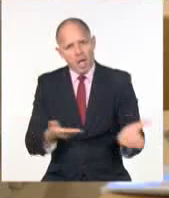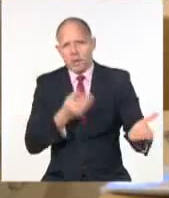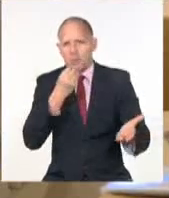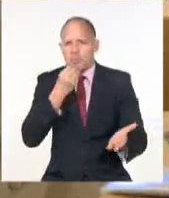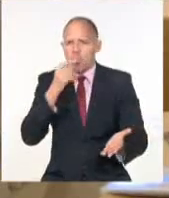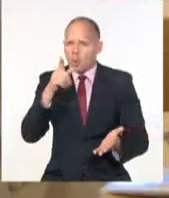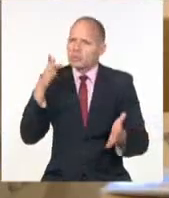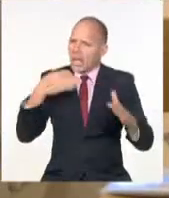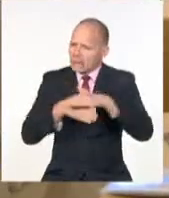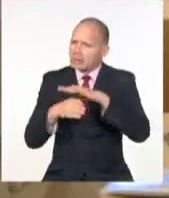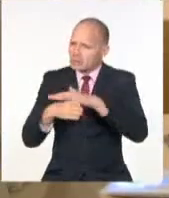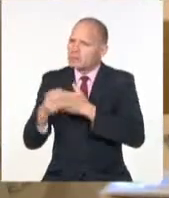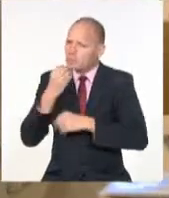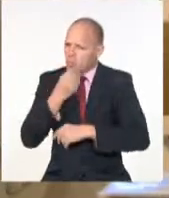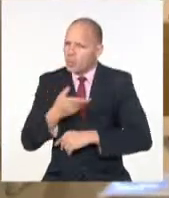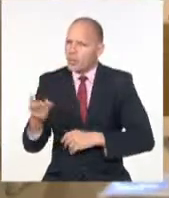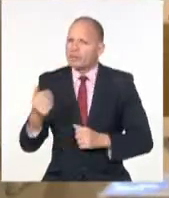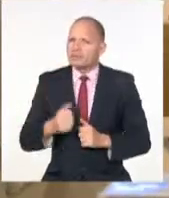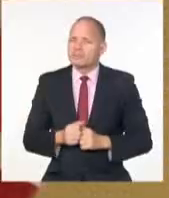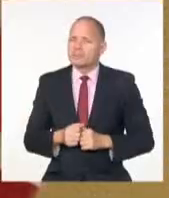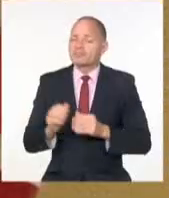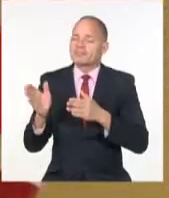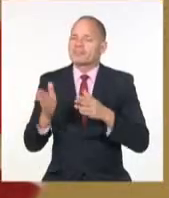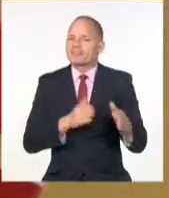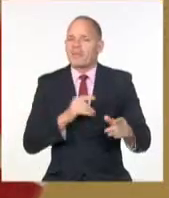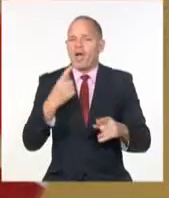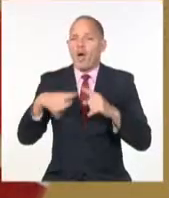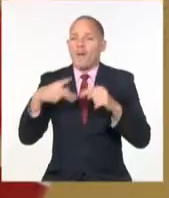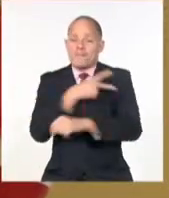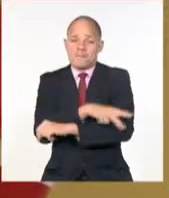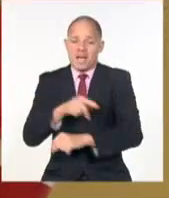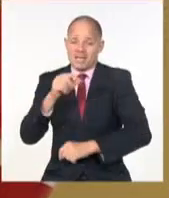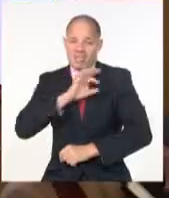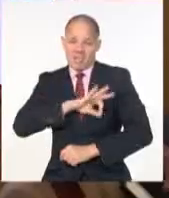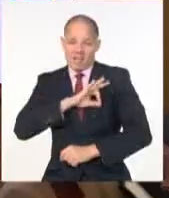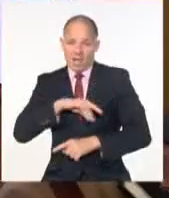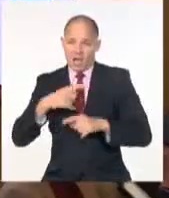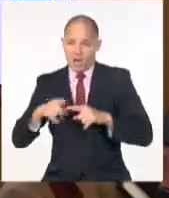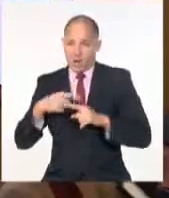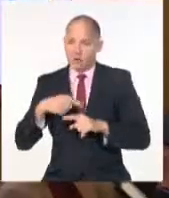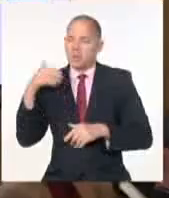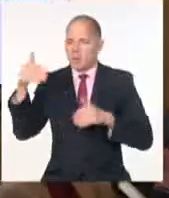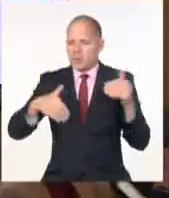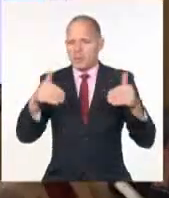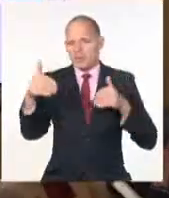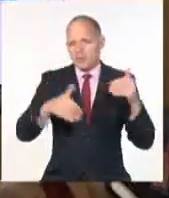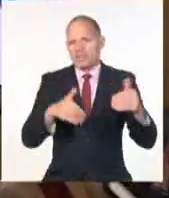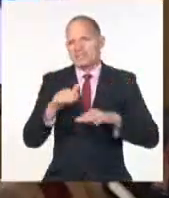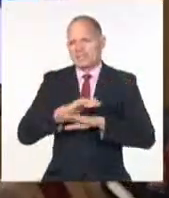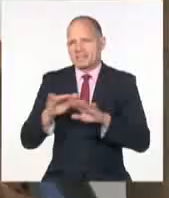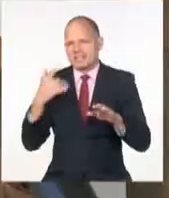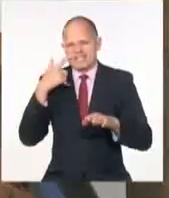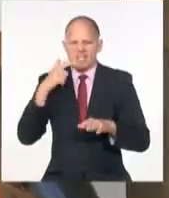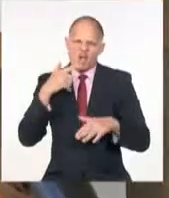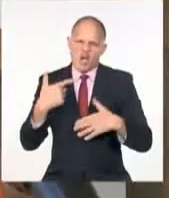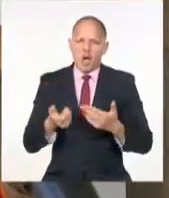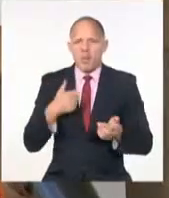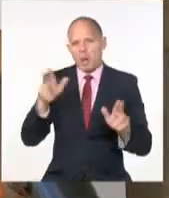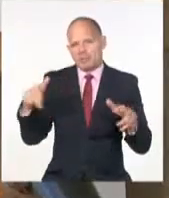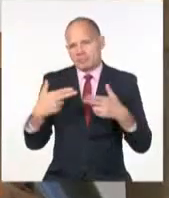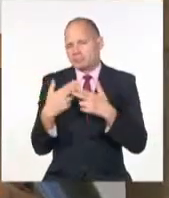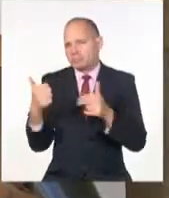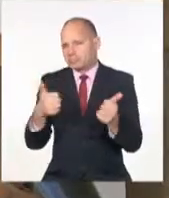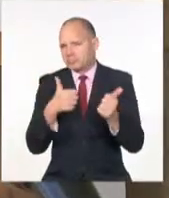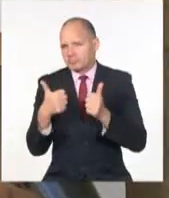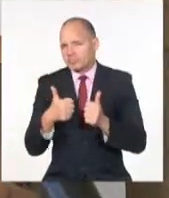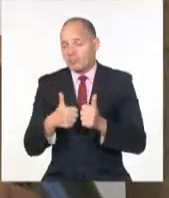recibirlos. Delegados iberoamericanos destacan las vías y consensos alcanzados en la conferencia. Cuba